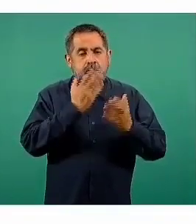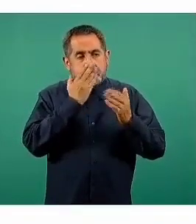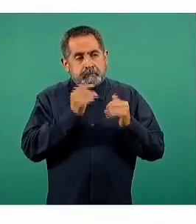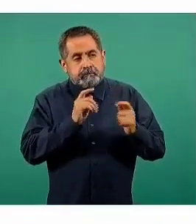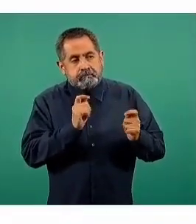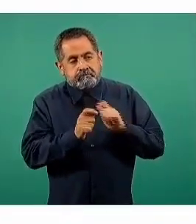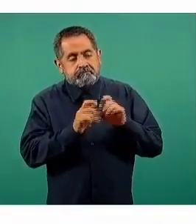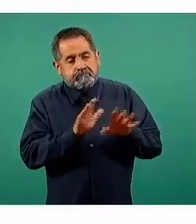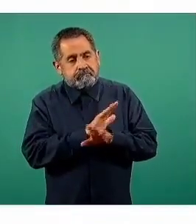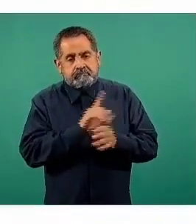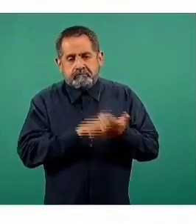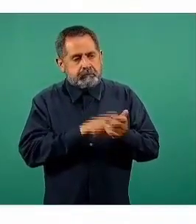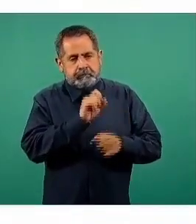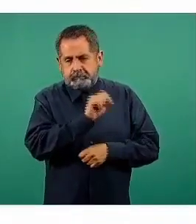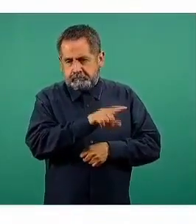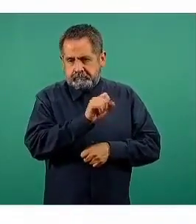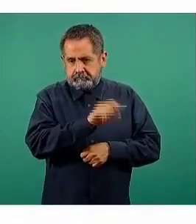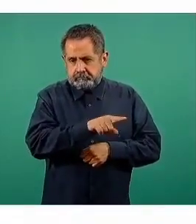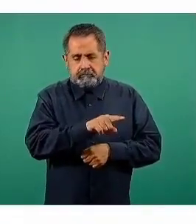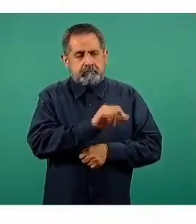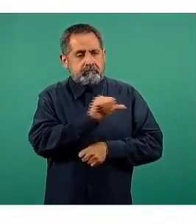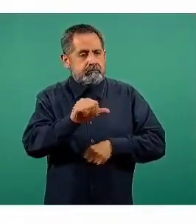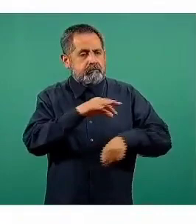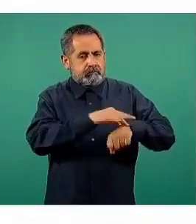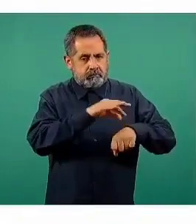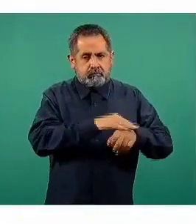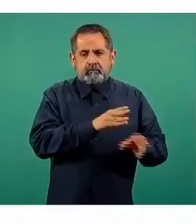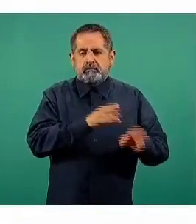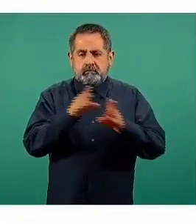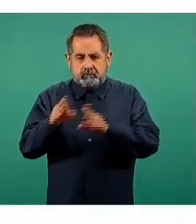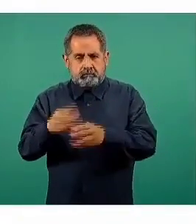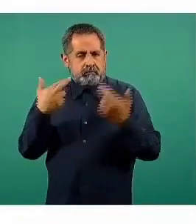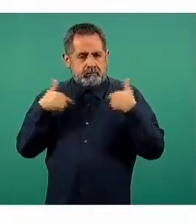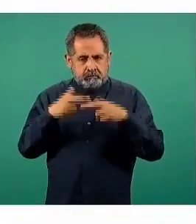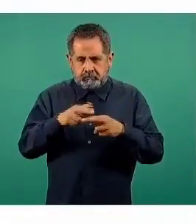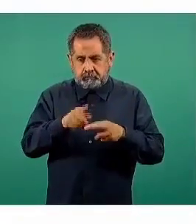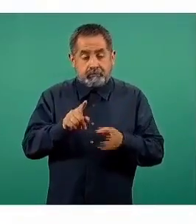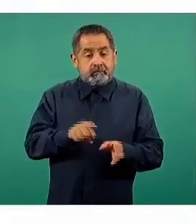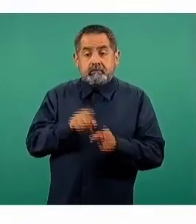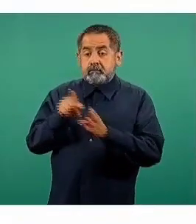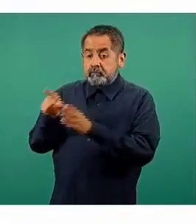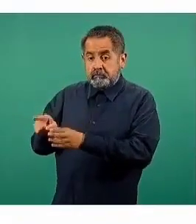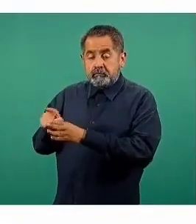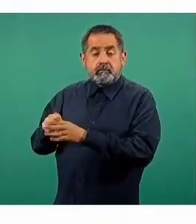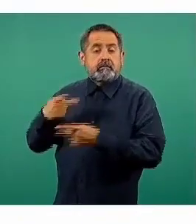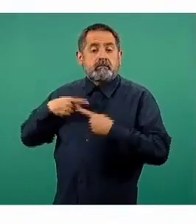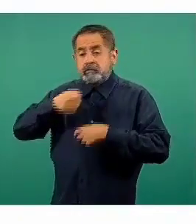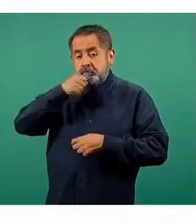grandes cambios con estas 2 poblaciones, pero sí con las personas adultas mayores, y ya